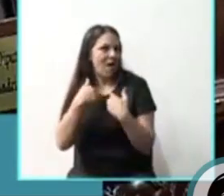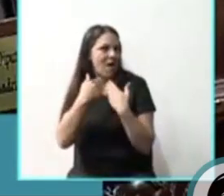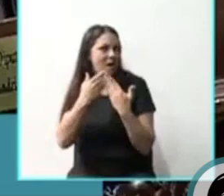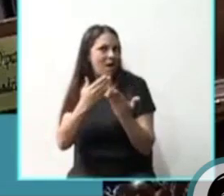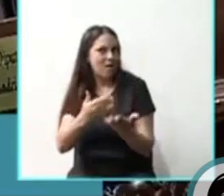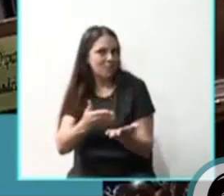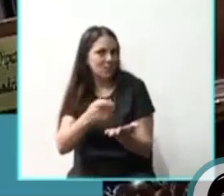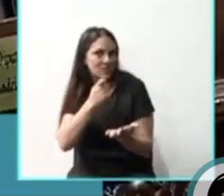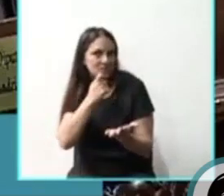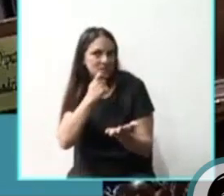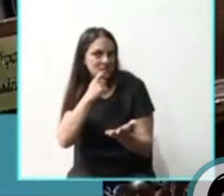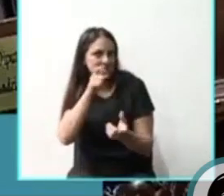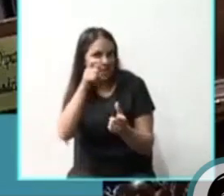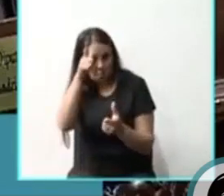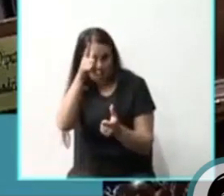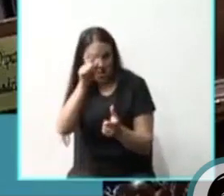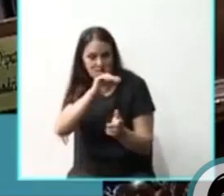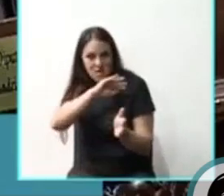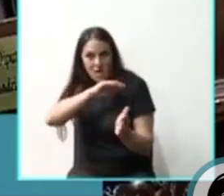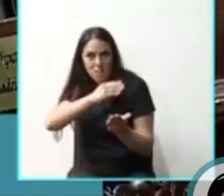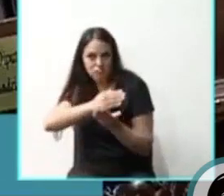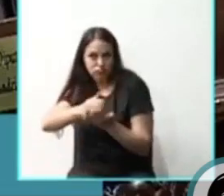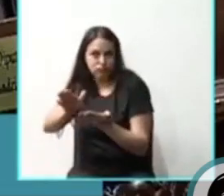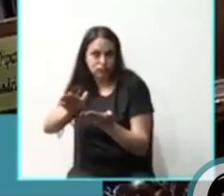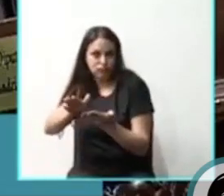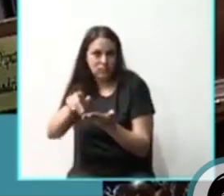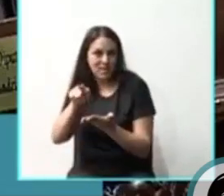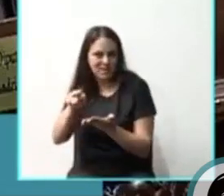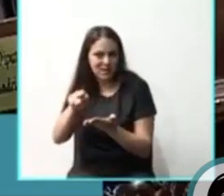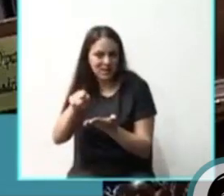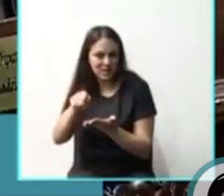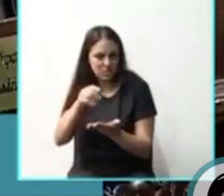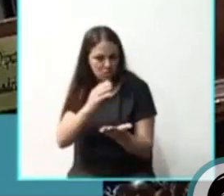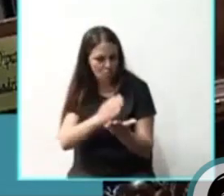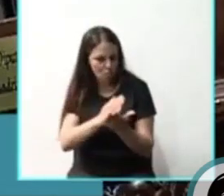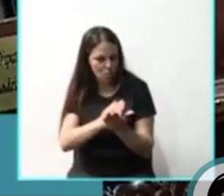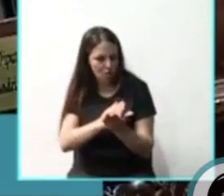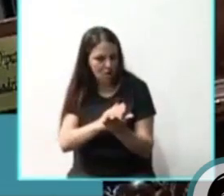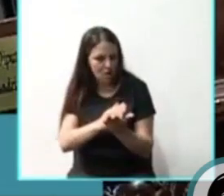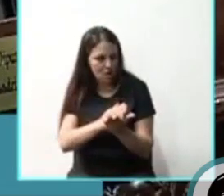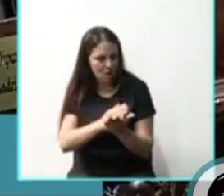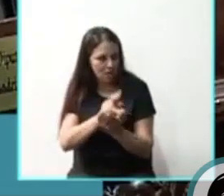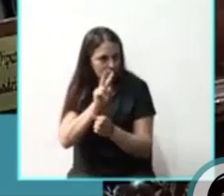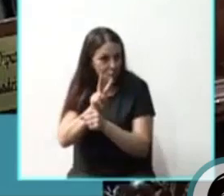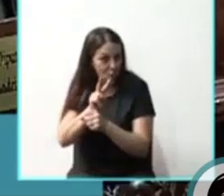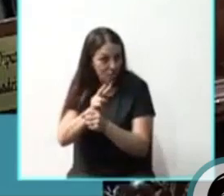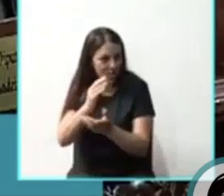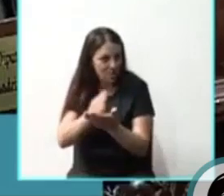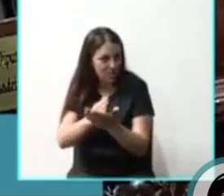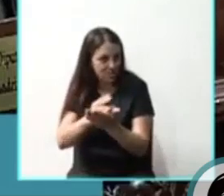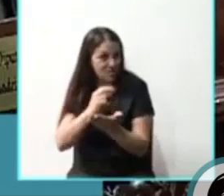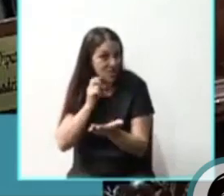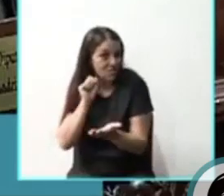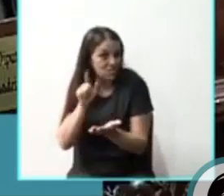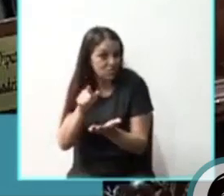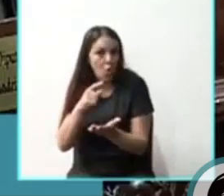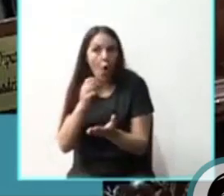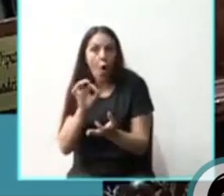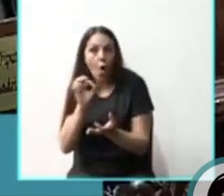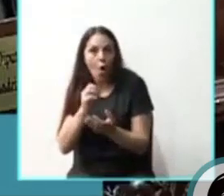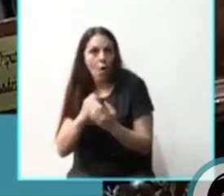desalojo están protegiendo los derechos de sus hijos o los están exponiendo